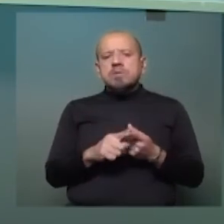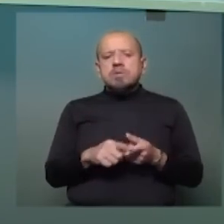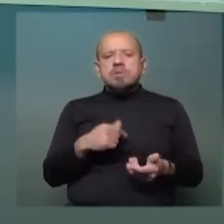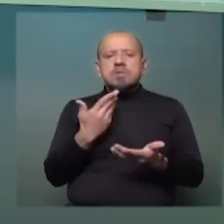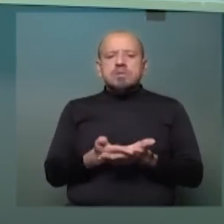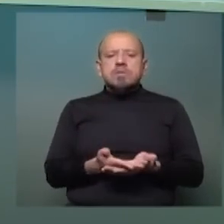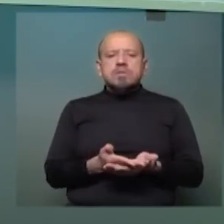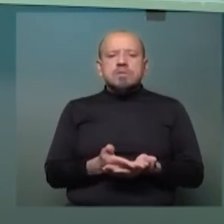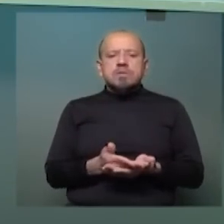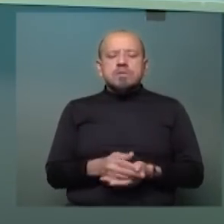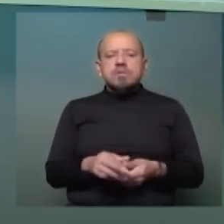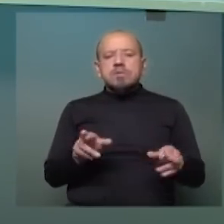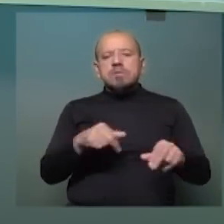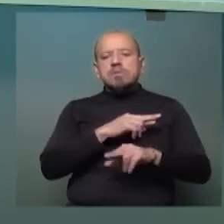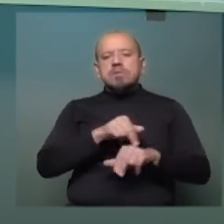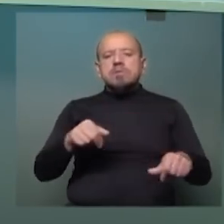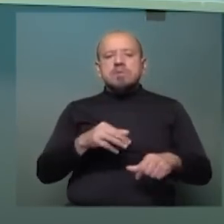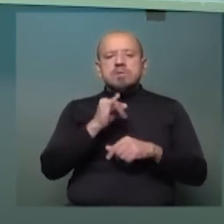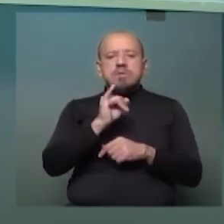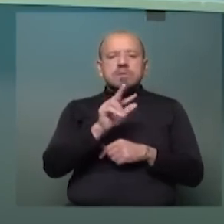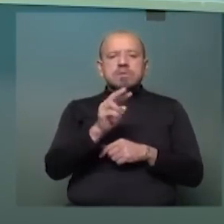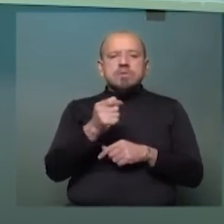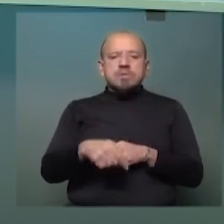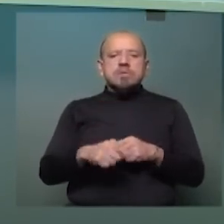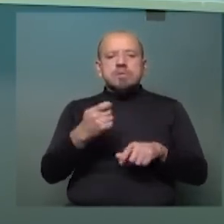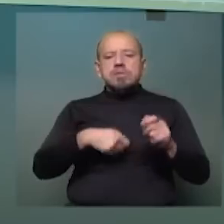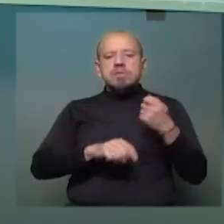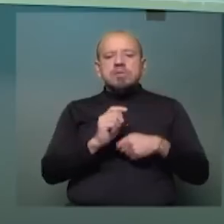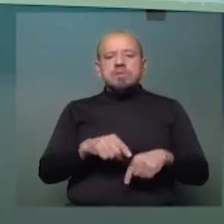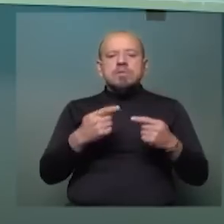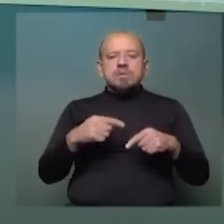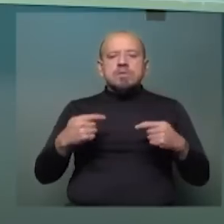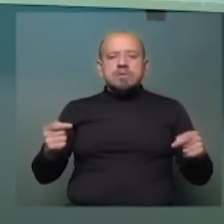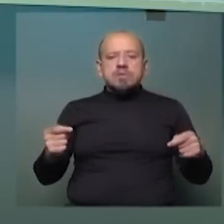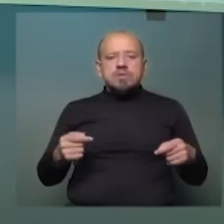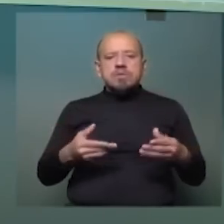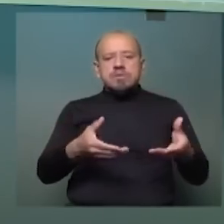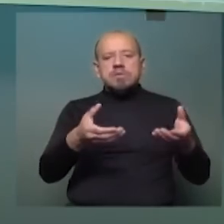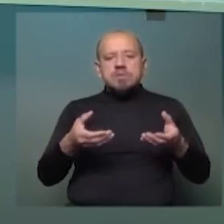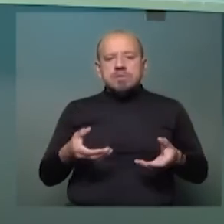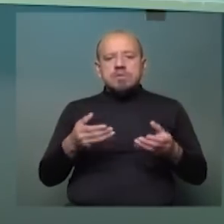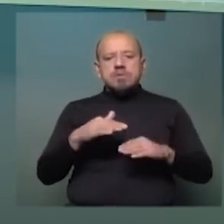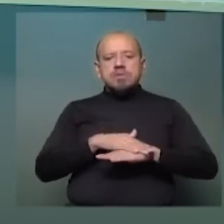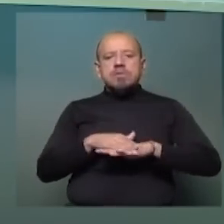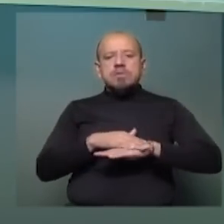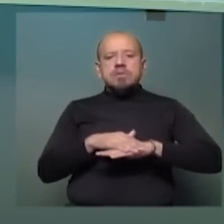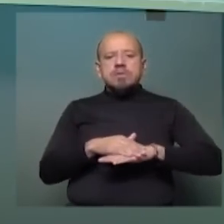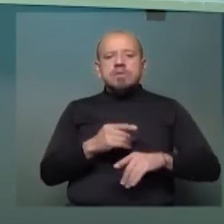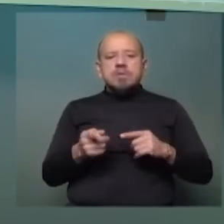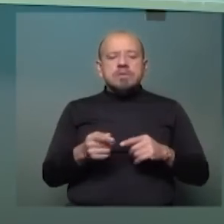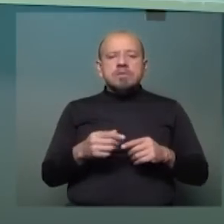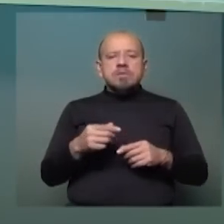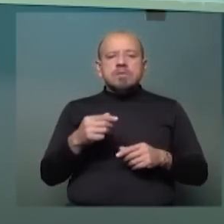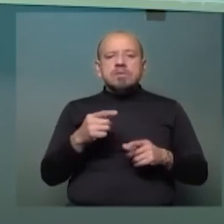propuestas solicitan la exoneración del IVA en la venta local de productos de la canasta básica ante la competencia con